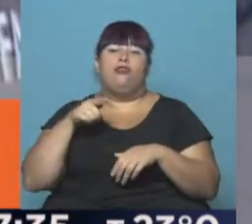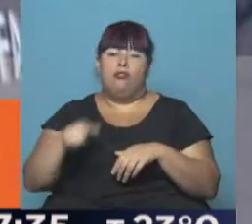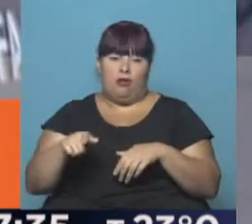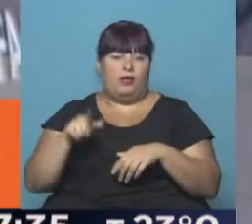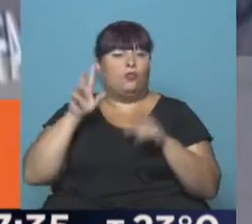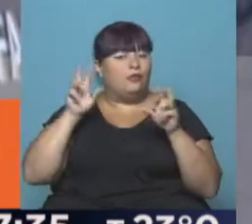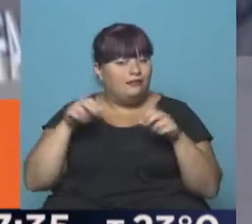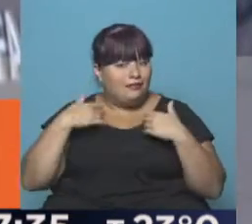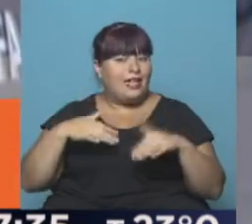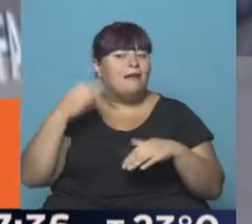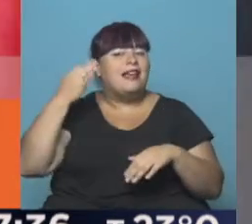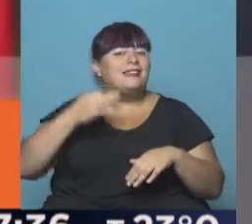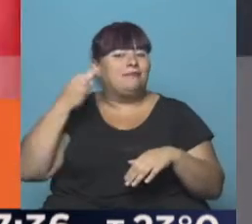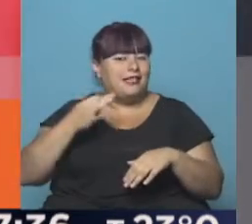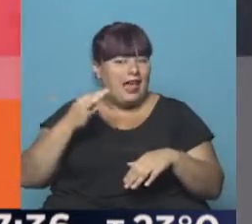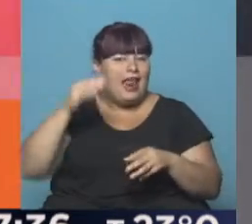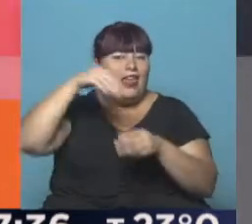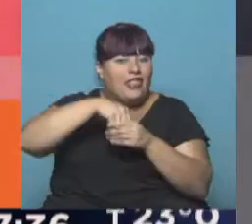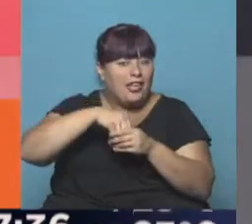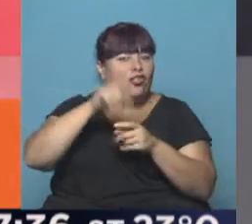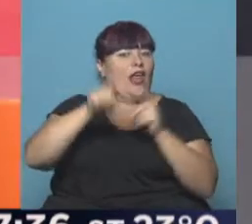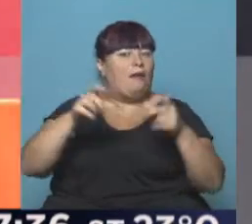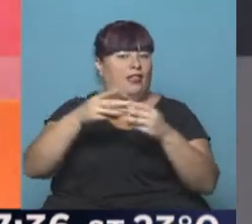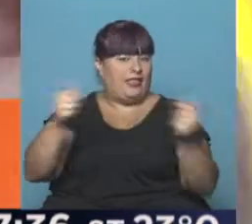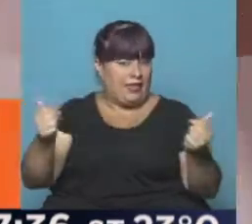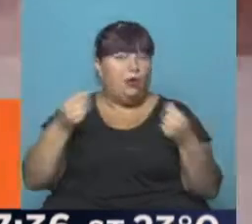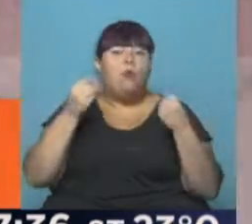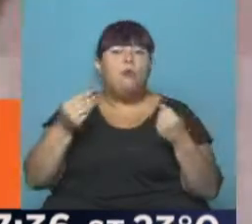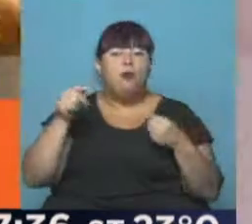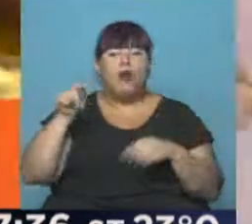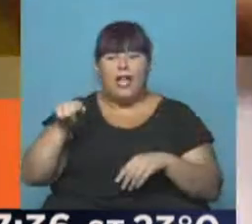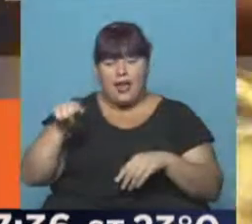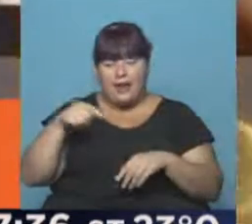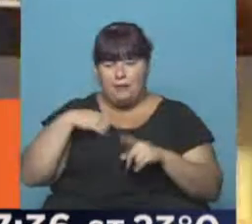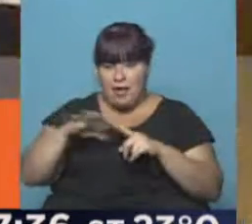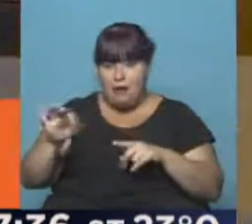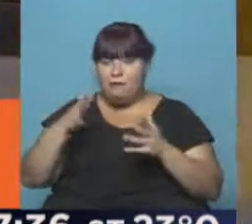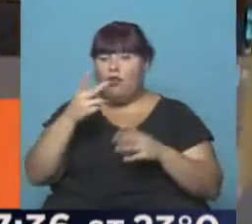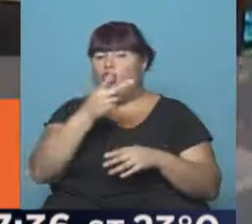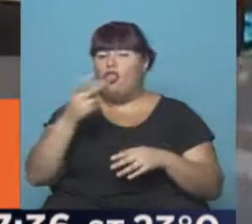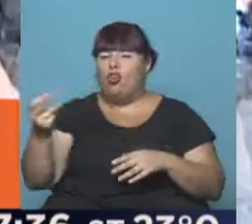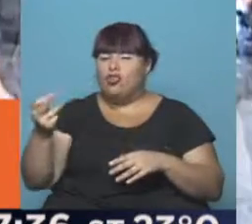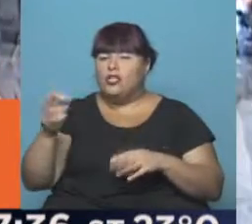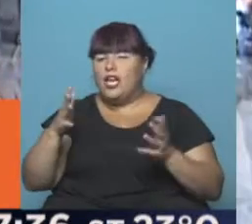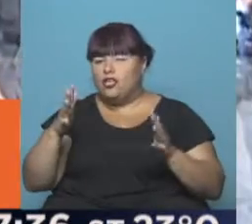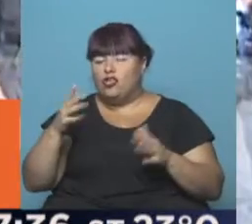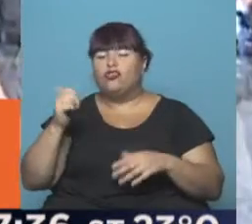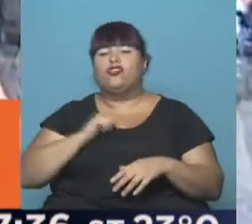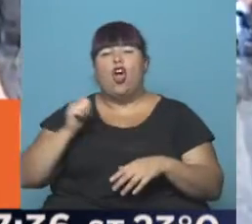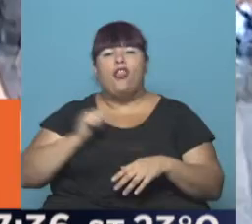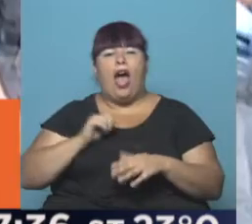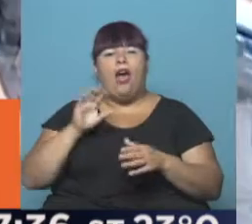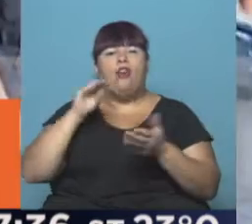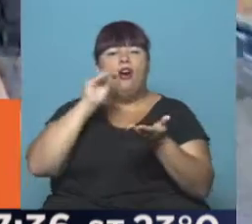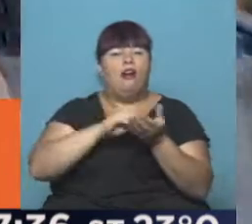un caso especial dentro de los desaparecidos, porque es uno de los cerca de 200 soldados